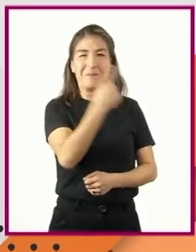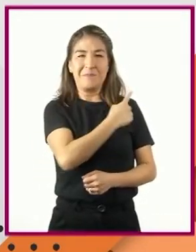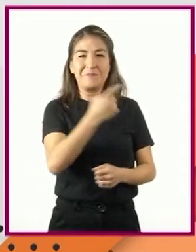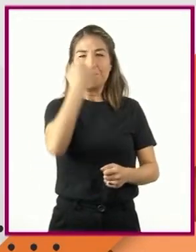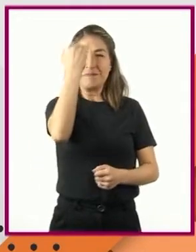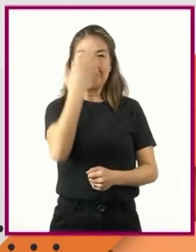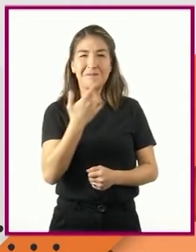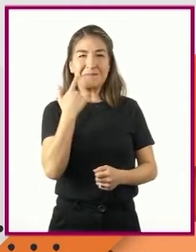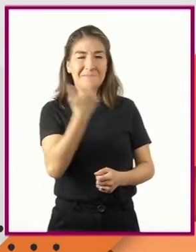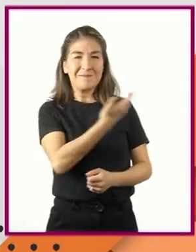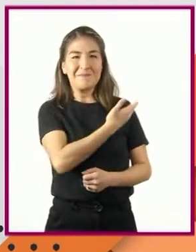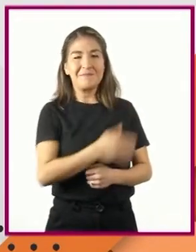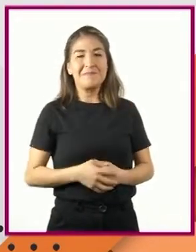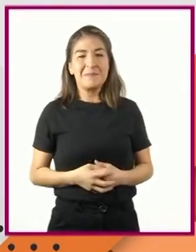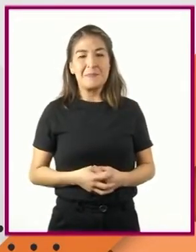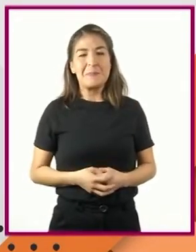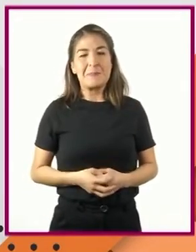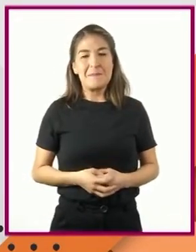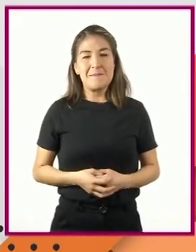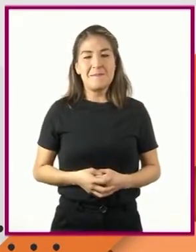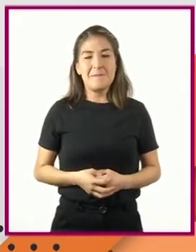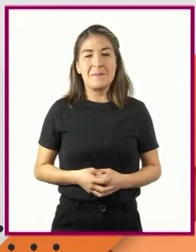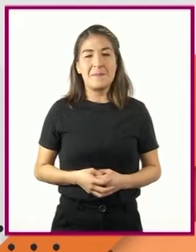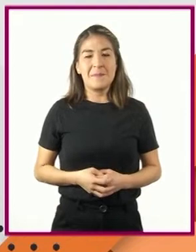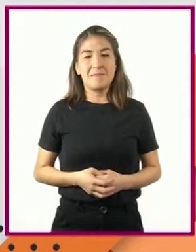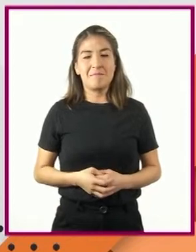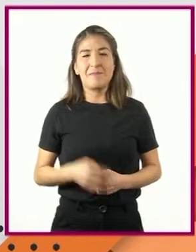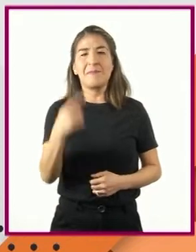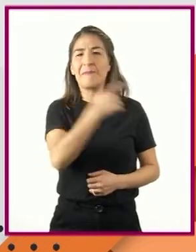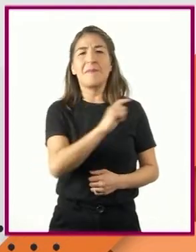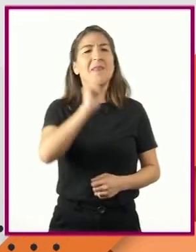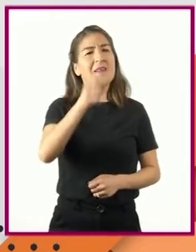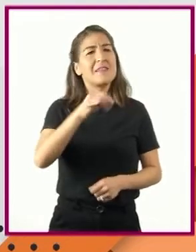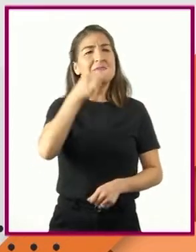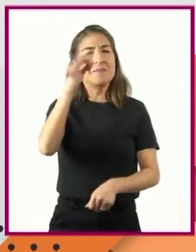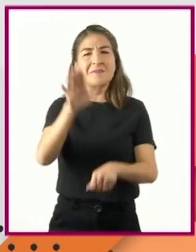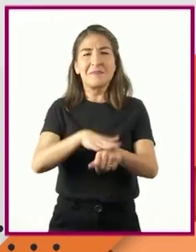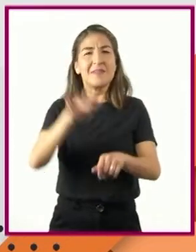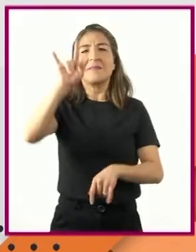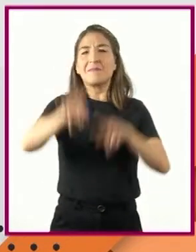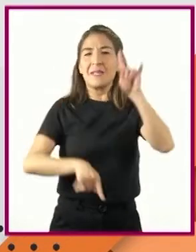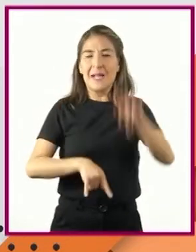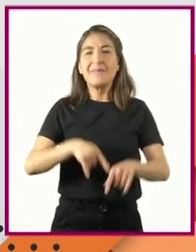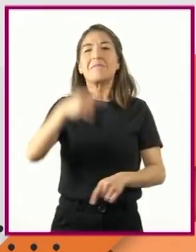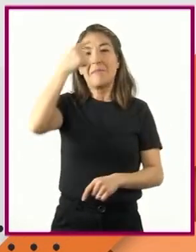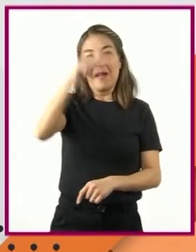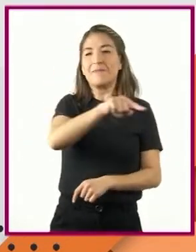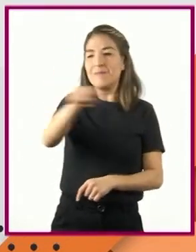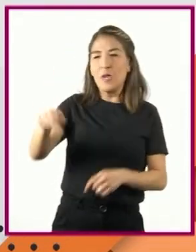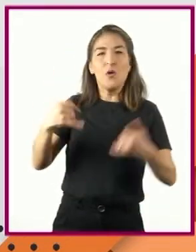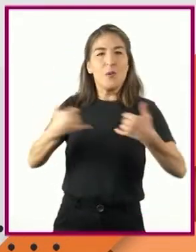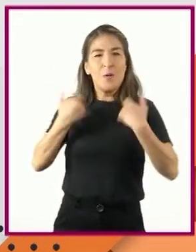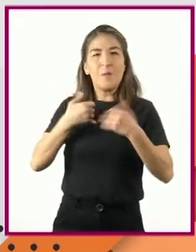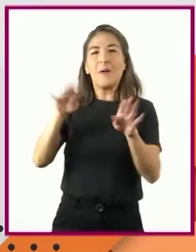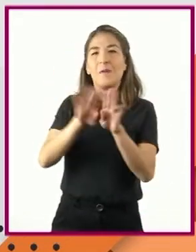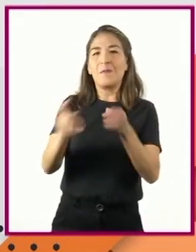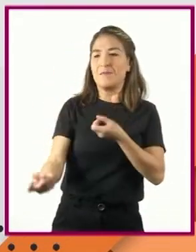que les presentamos en pantalla. En estos carteles se hace un llamado a los jóvenes para unirse al